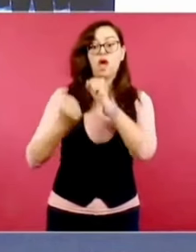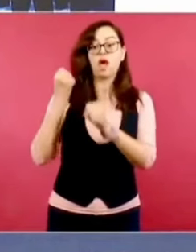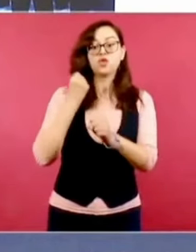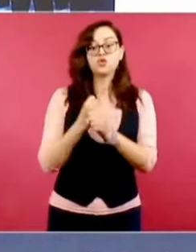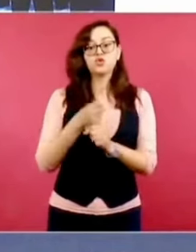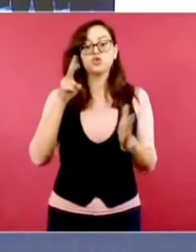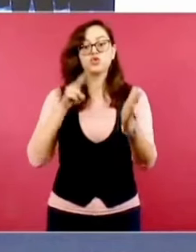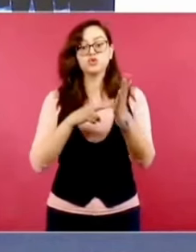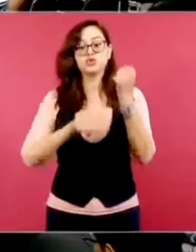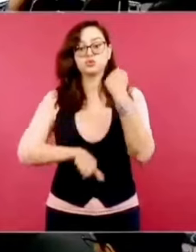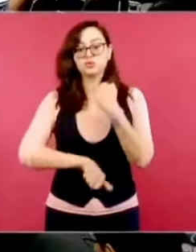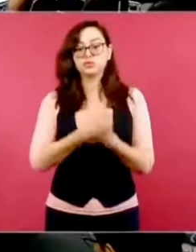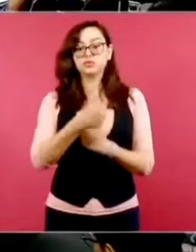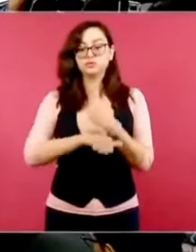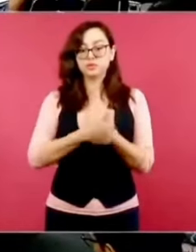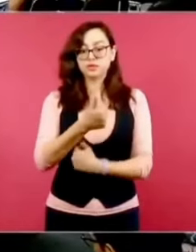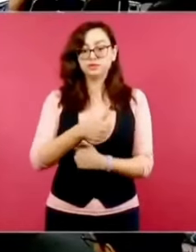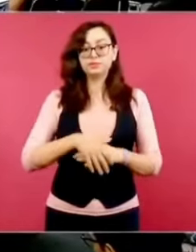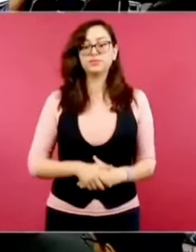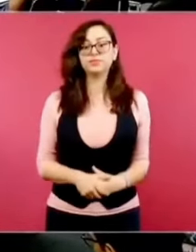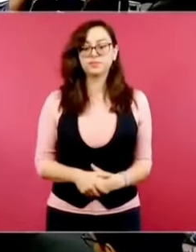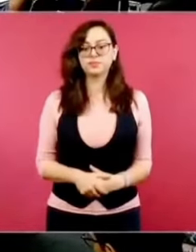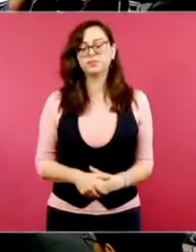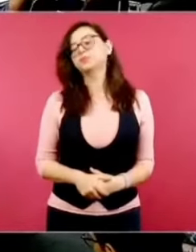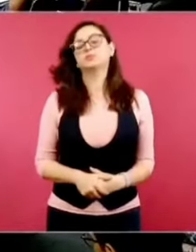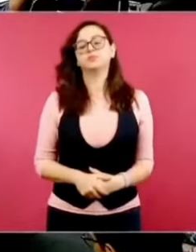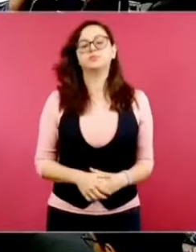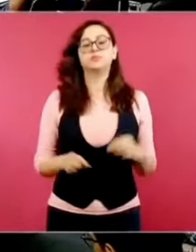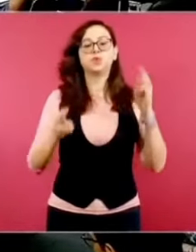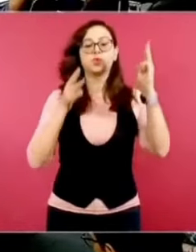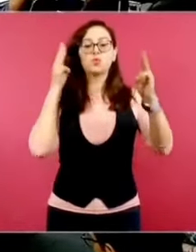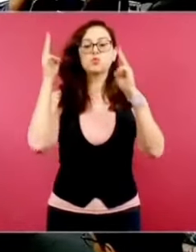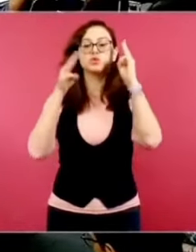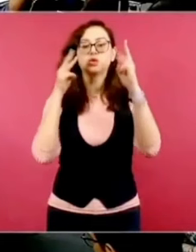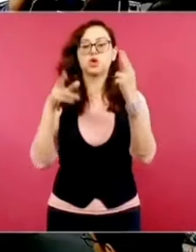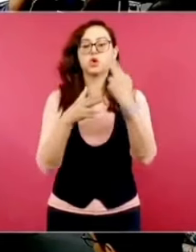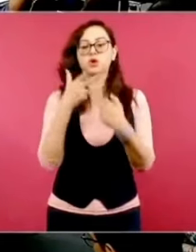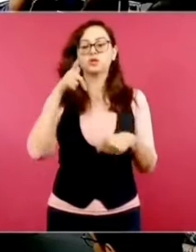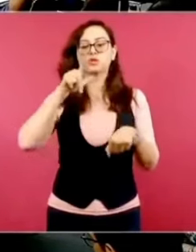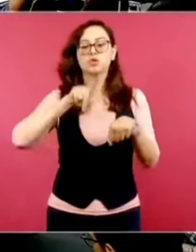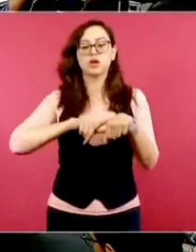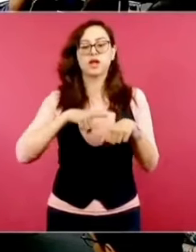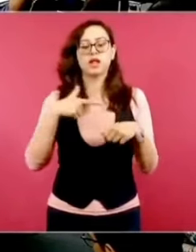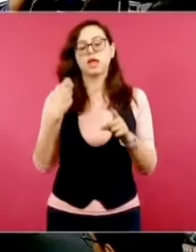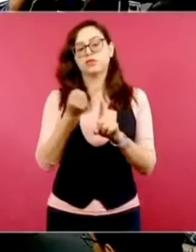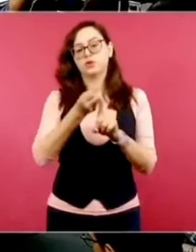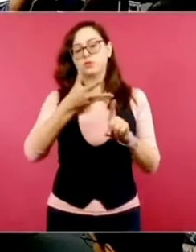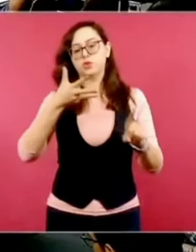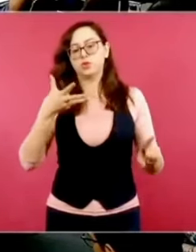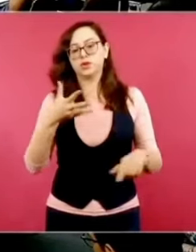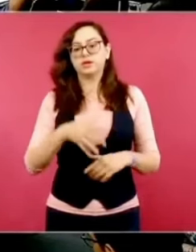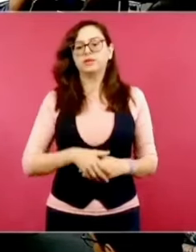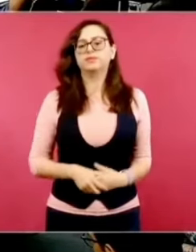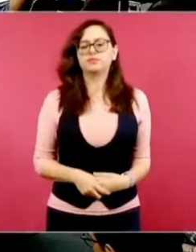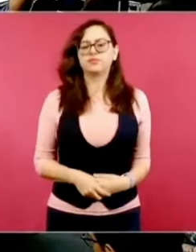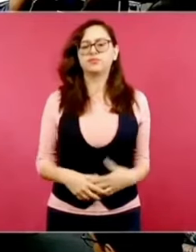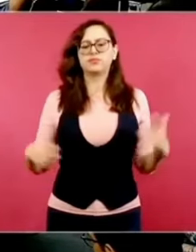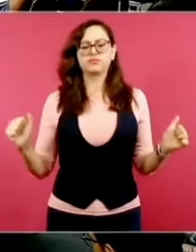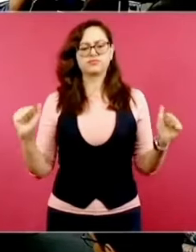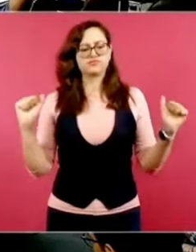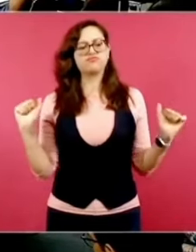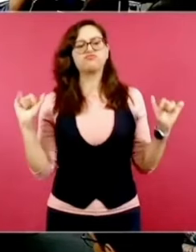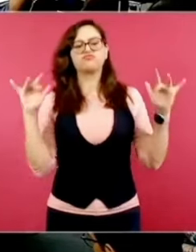Asistentes al acto de Iniciativa México en el Museo Nacional de Antropología. ¿Con qué propósito fue